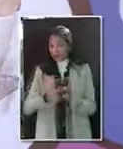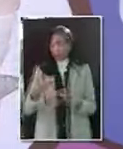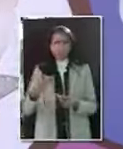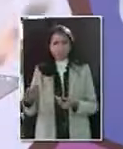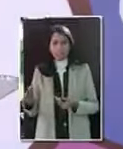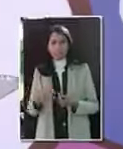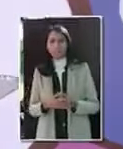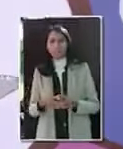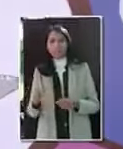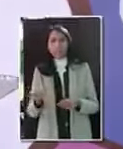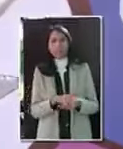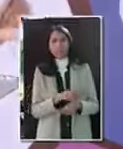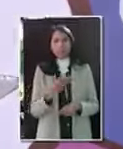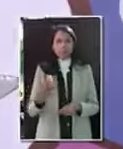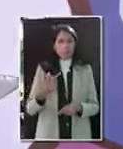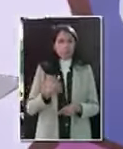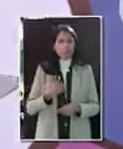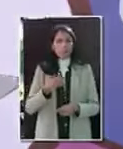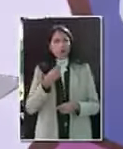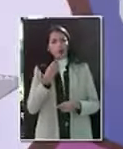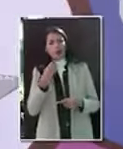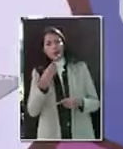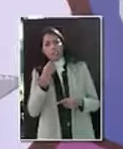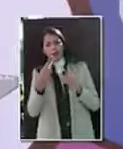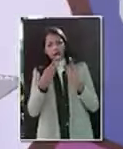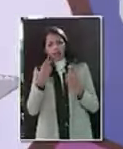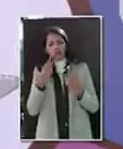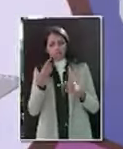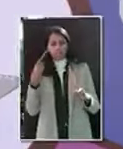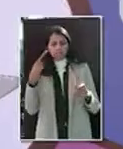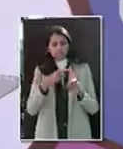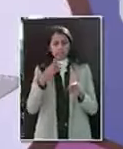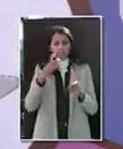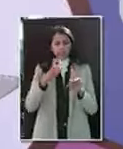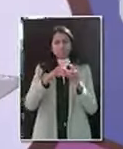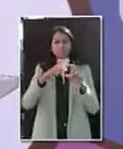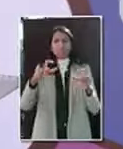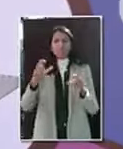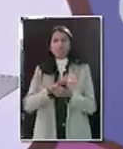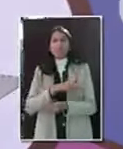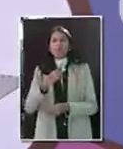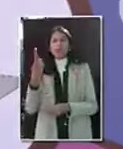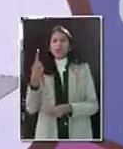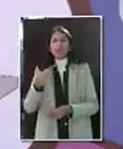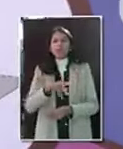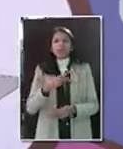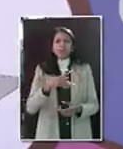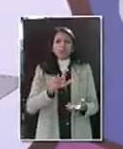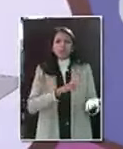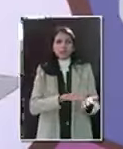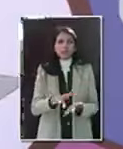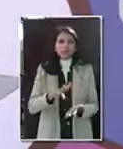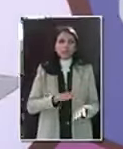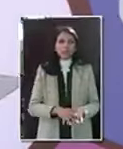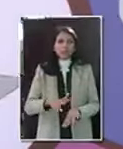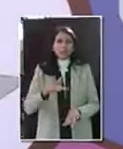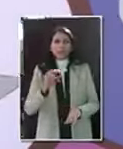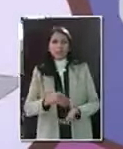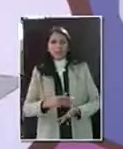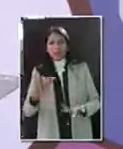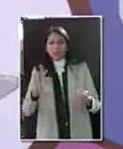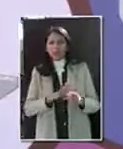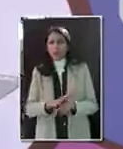Bienestar. ¿Por qué hago énfasis en esa tarjeta? Porque estos apoyos no